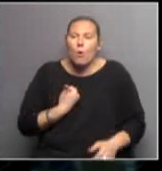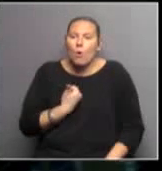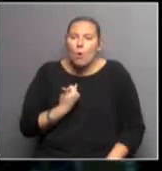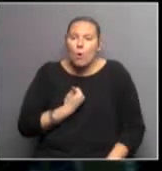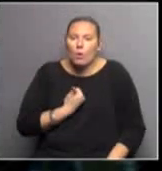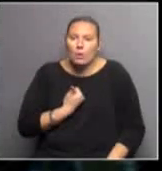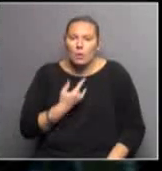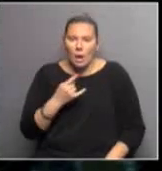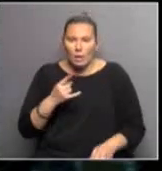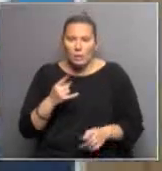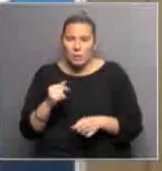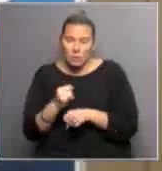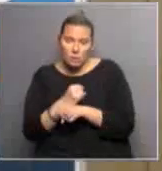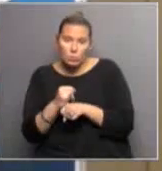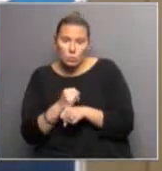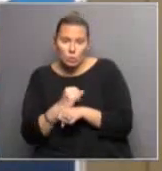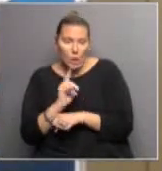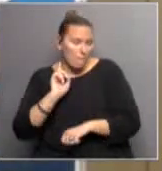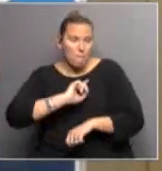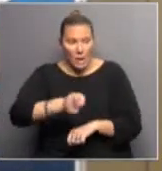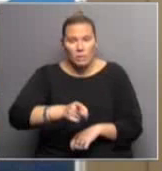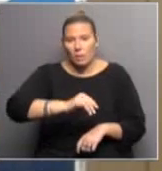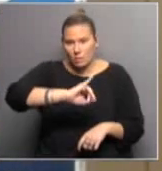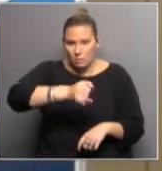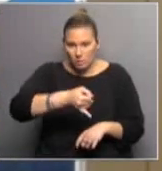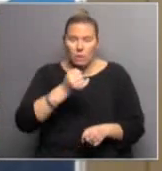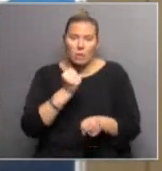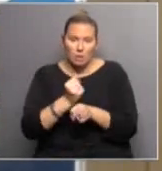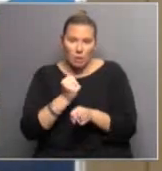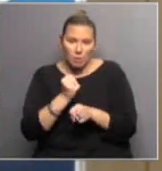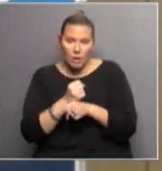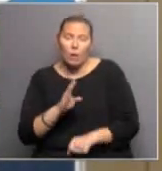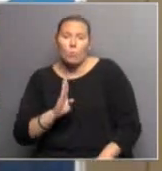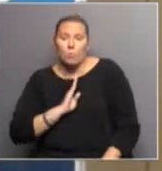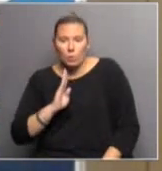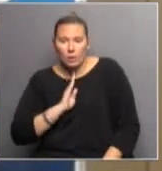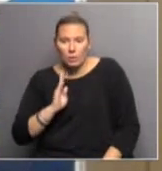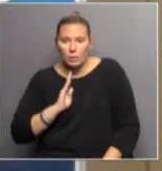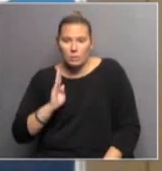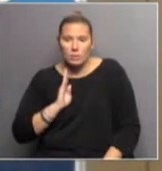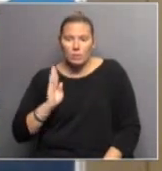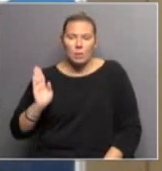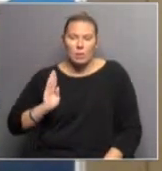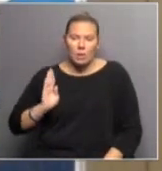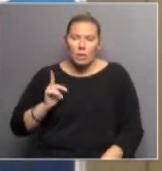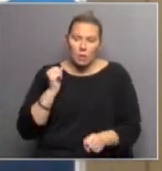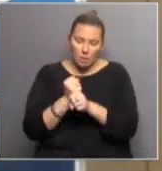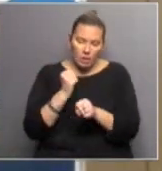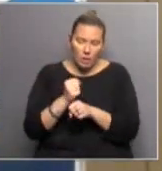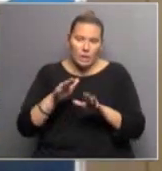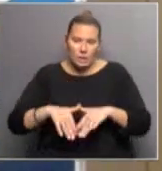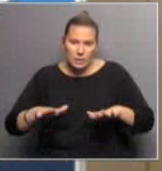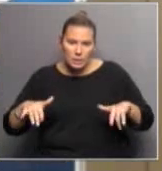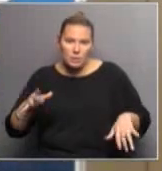exactamente. Tenemos derivaciones de instituciones, ¿sí? Que trabajan con mujeres, que trabajan con niños,